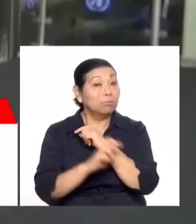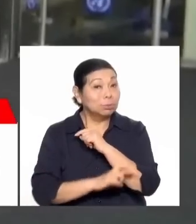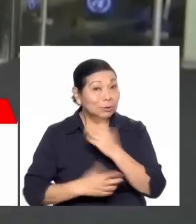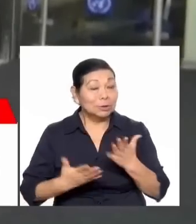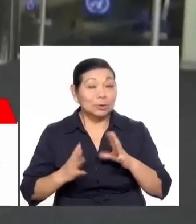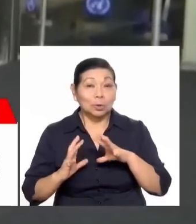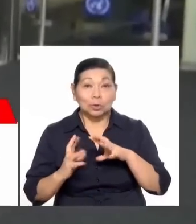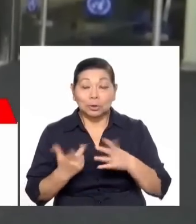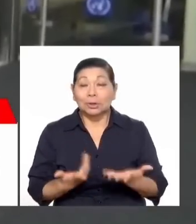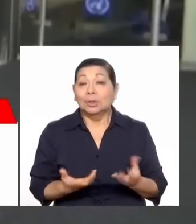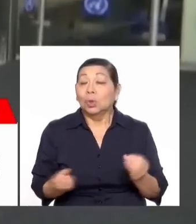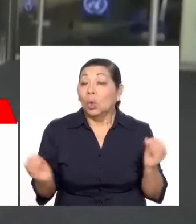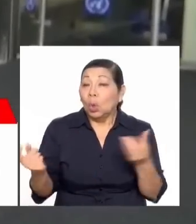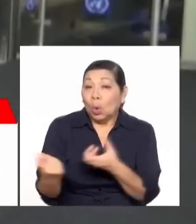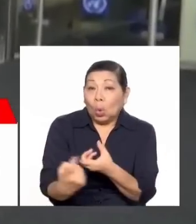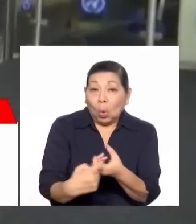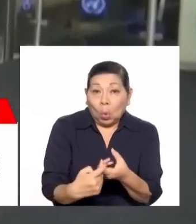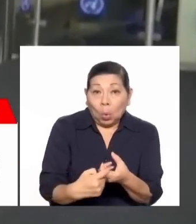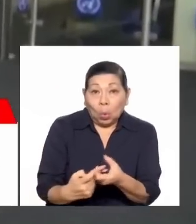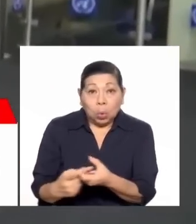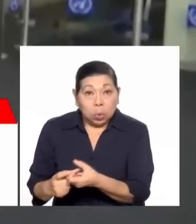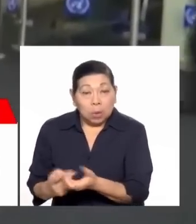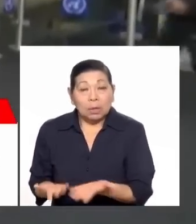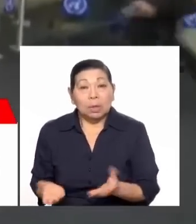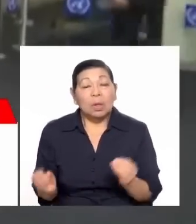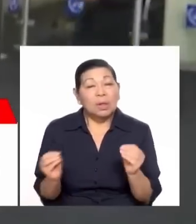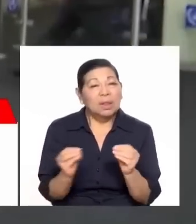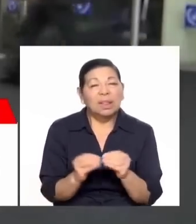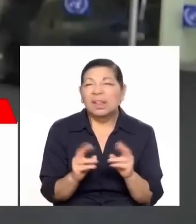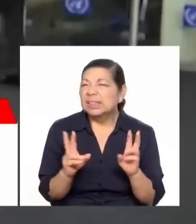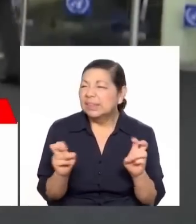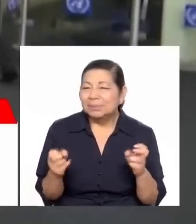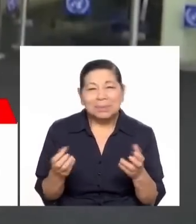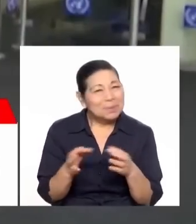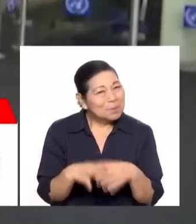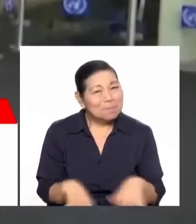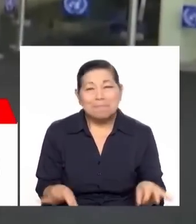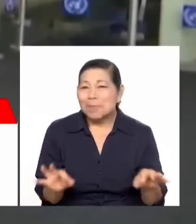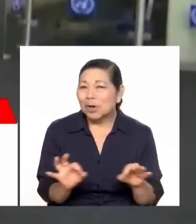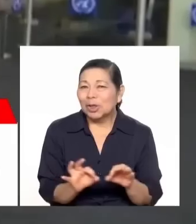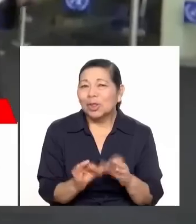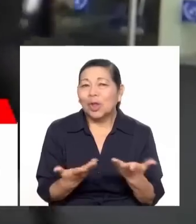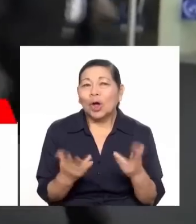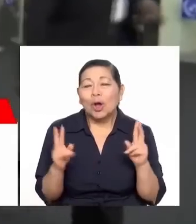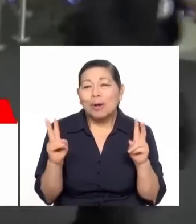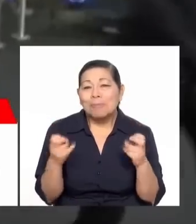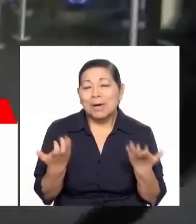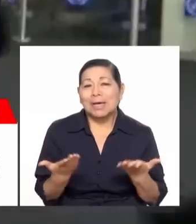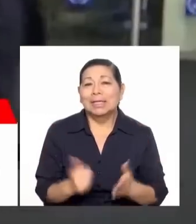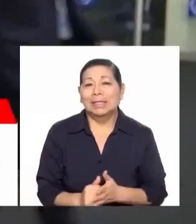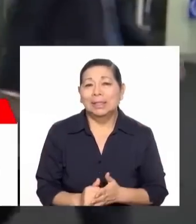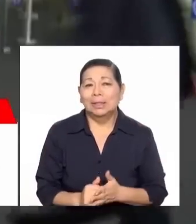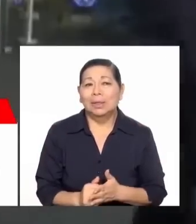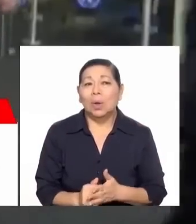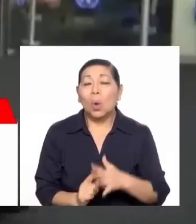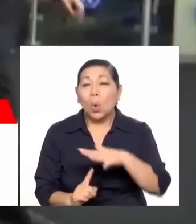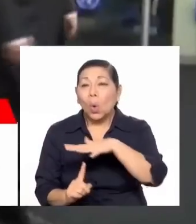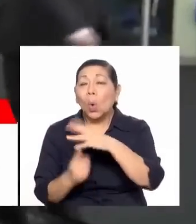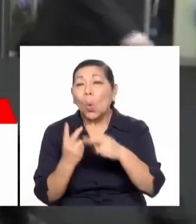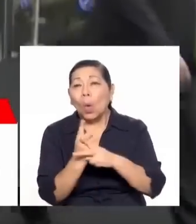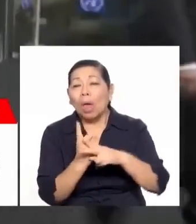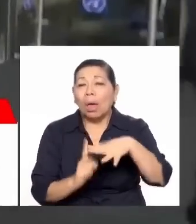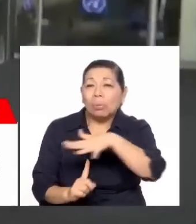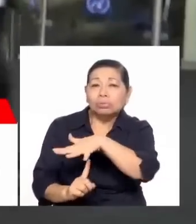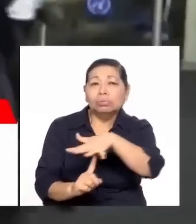para juntarse y tomar acciones, sobre todo en temas sumamente importantes, como es el tema del medio